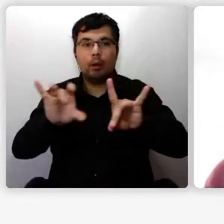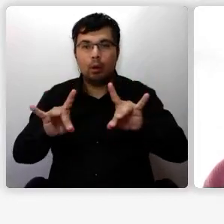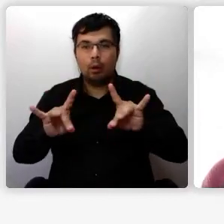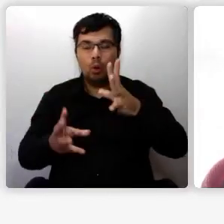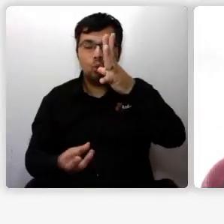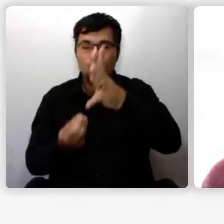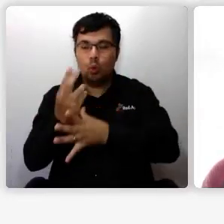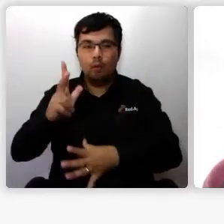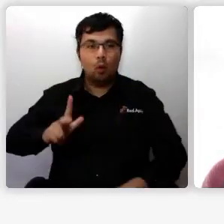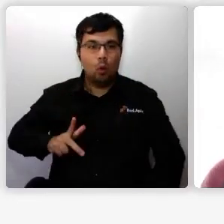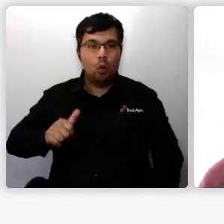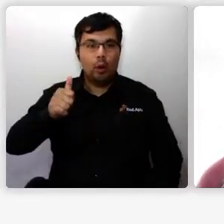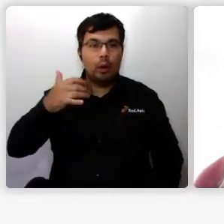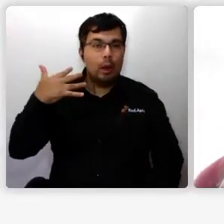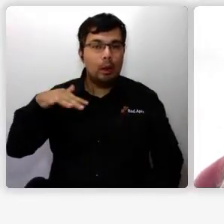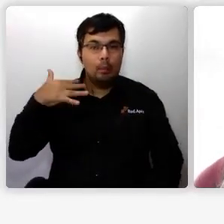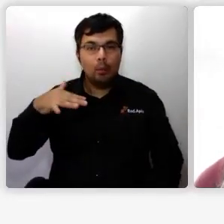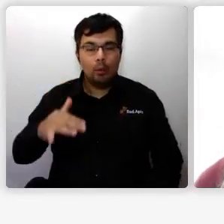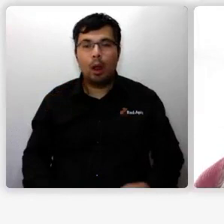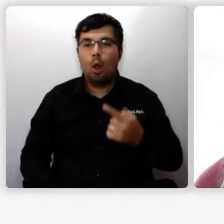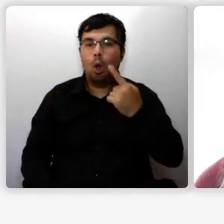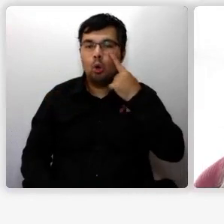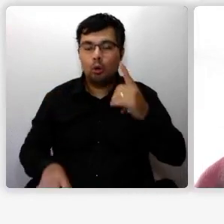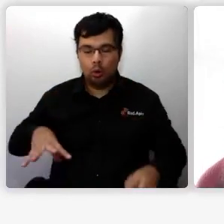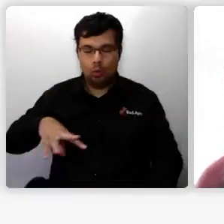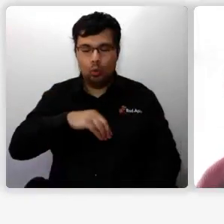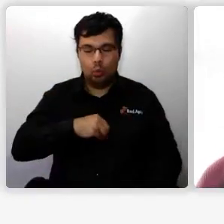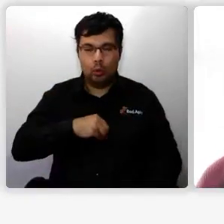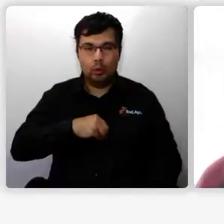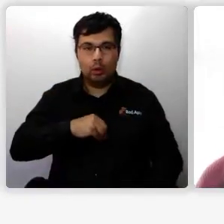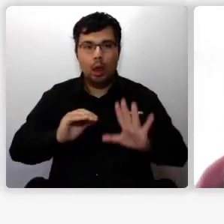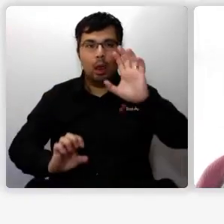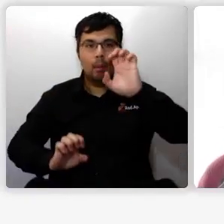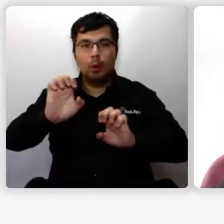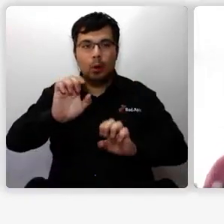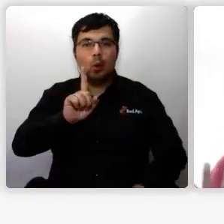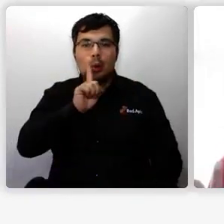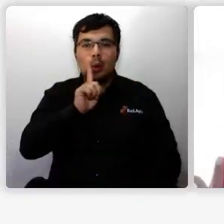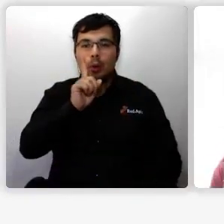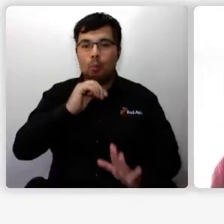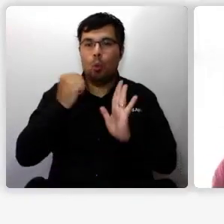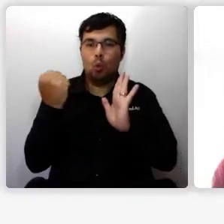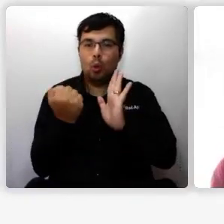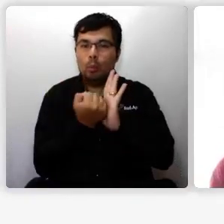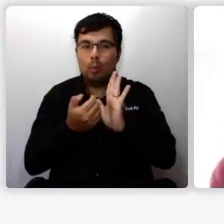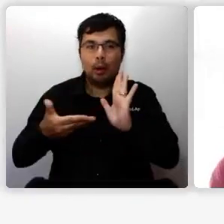importante dar a conocer nuestra empresa. Tenemos una marca. La marca